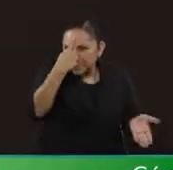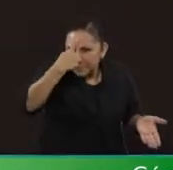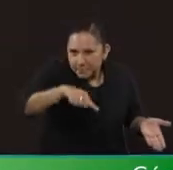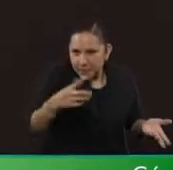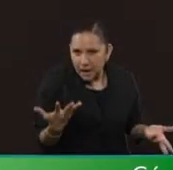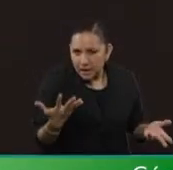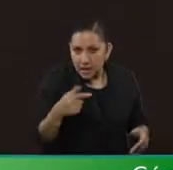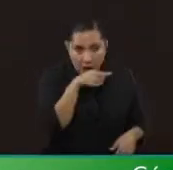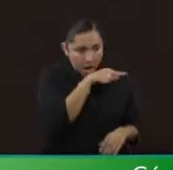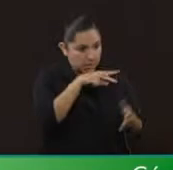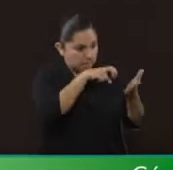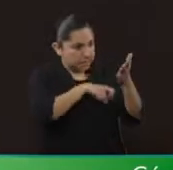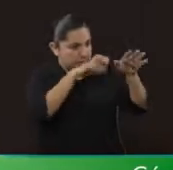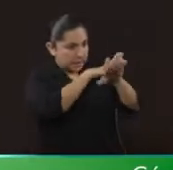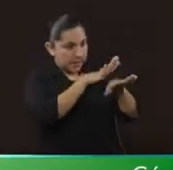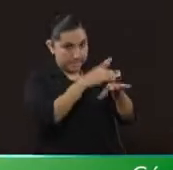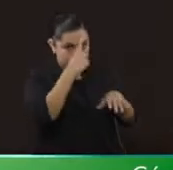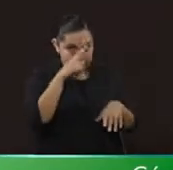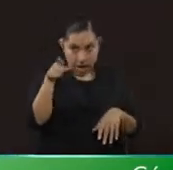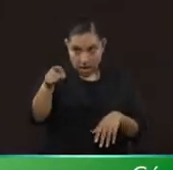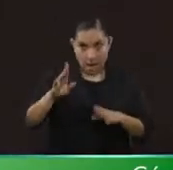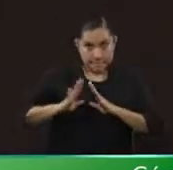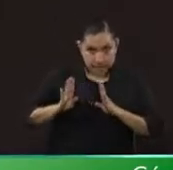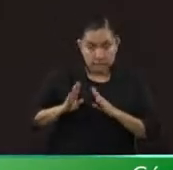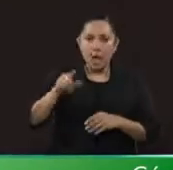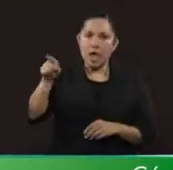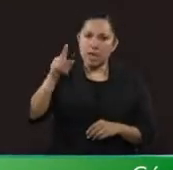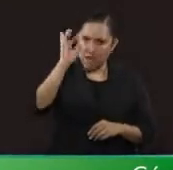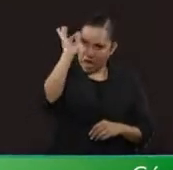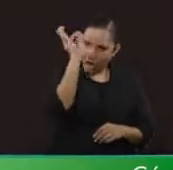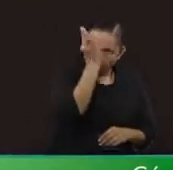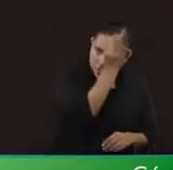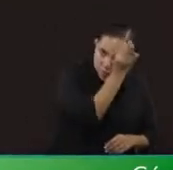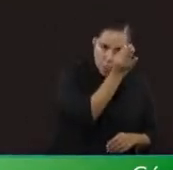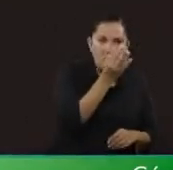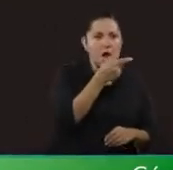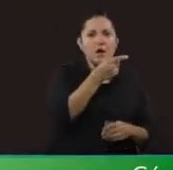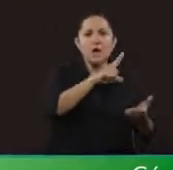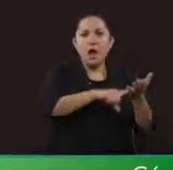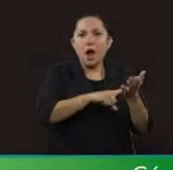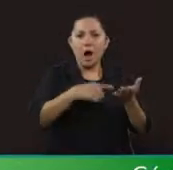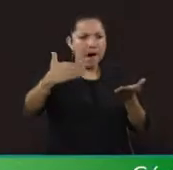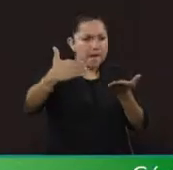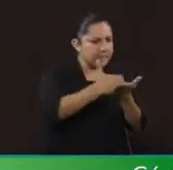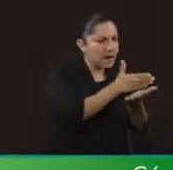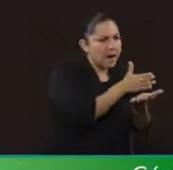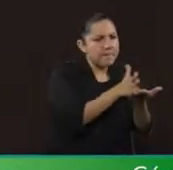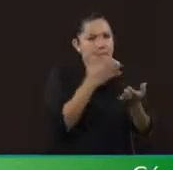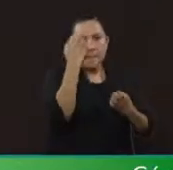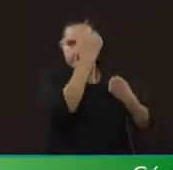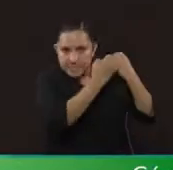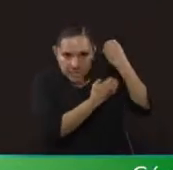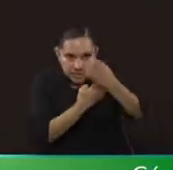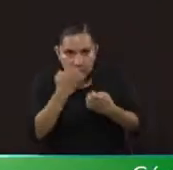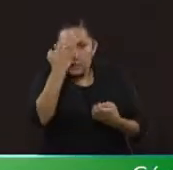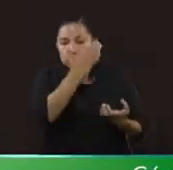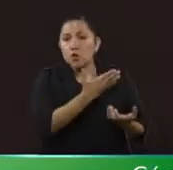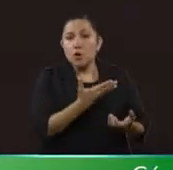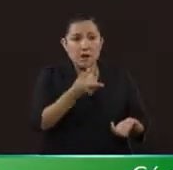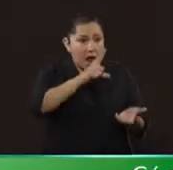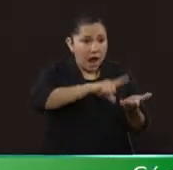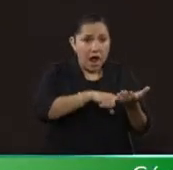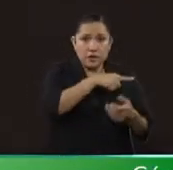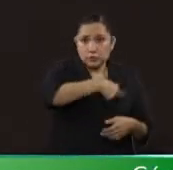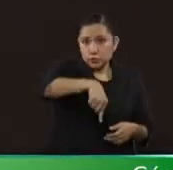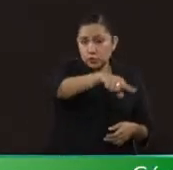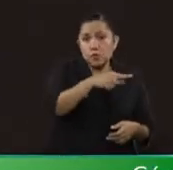que los militares hagan aduanas migración transporte turismo infraestructura hasta empapelar los cuadernos de los